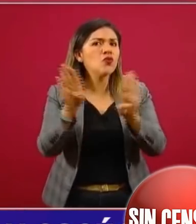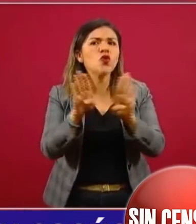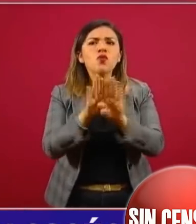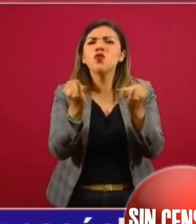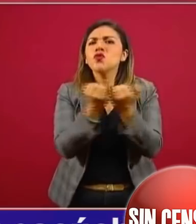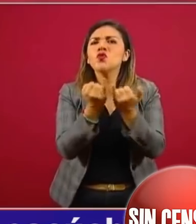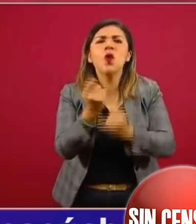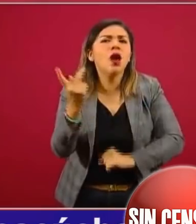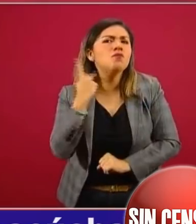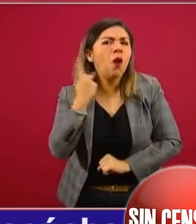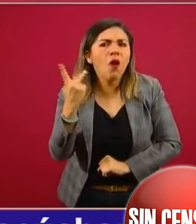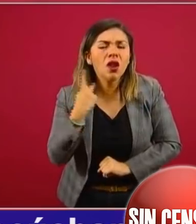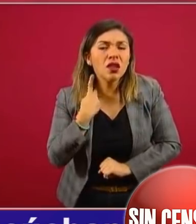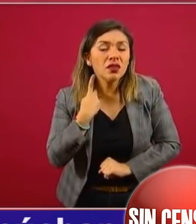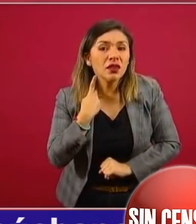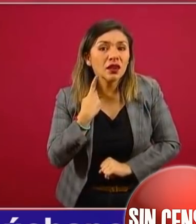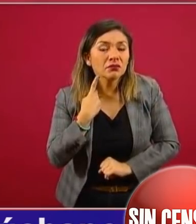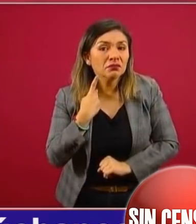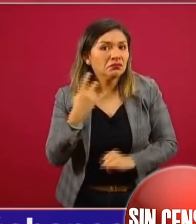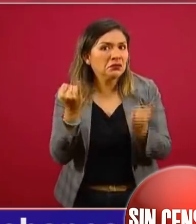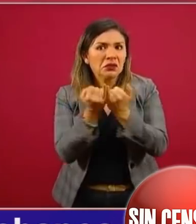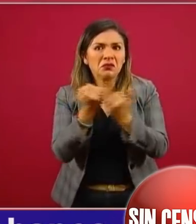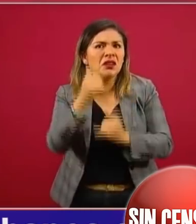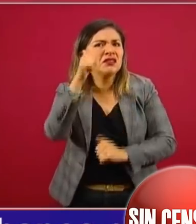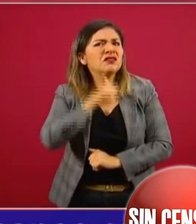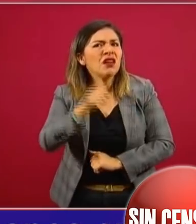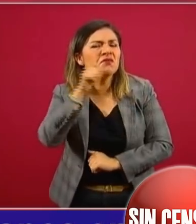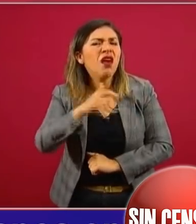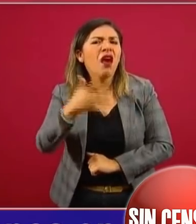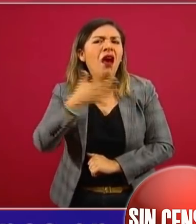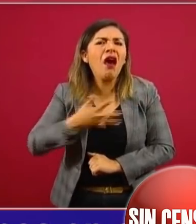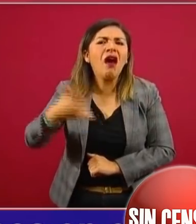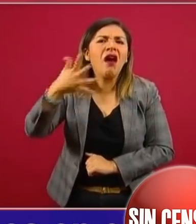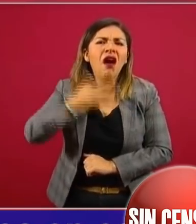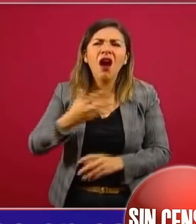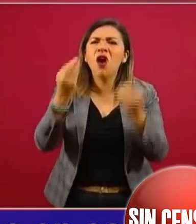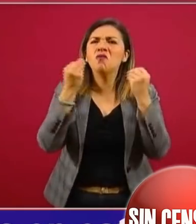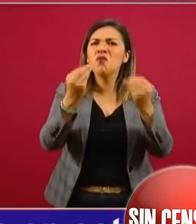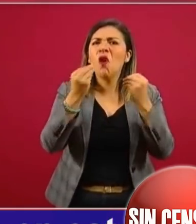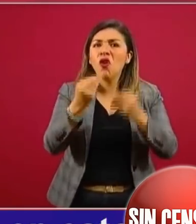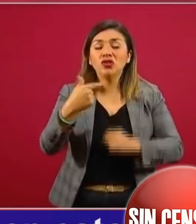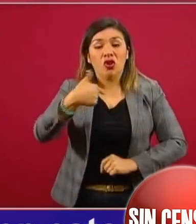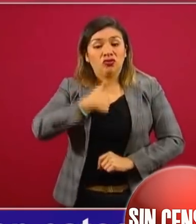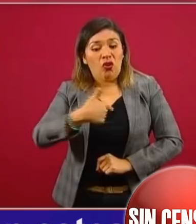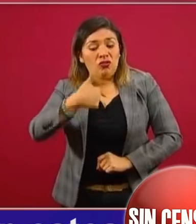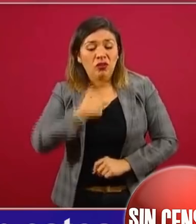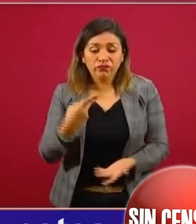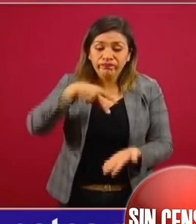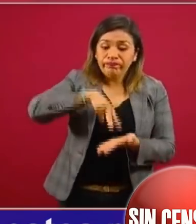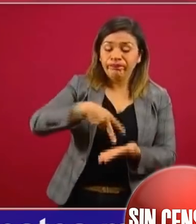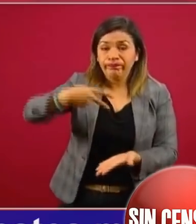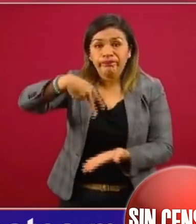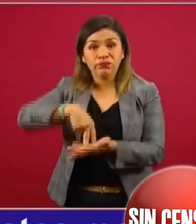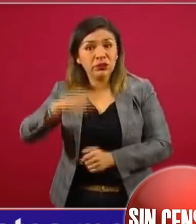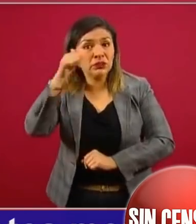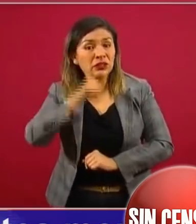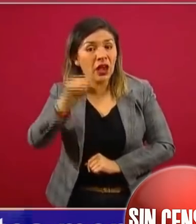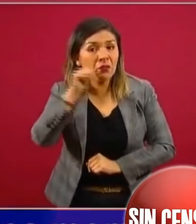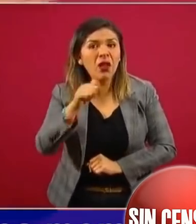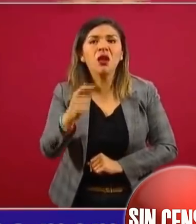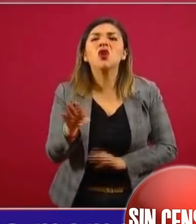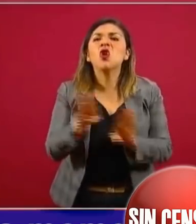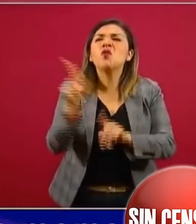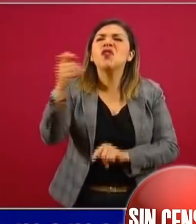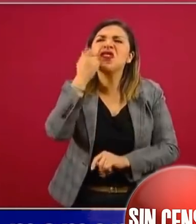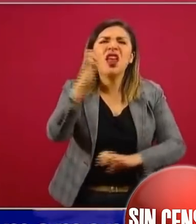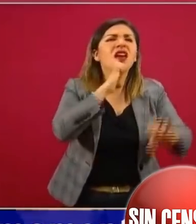política hay siempre mucho protagonismo, pues entrevistar a uno,